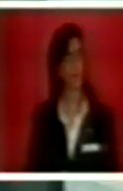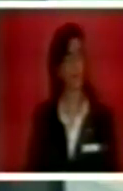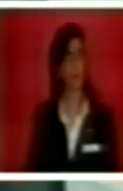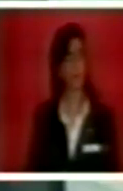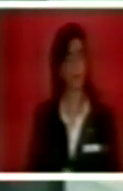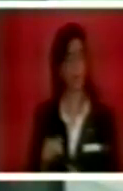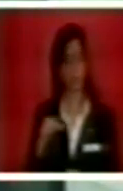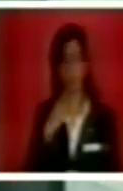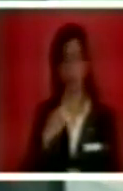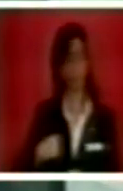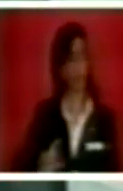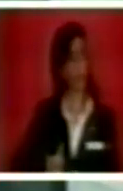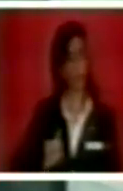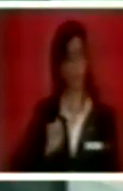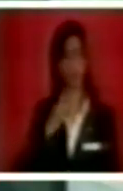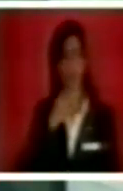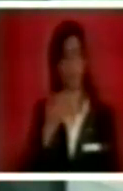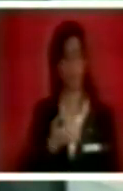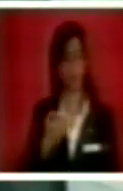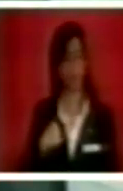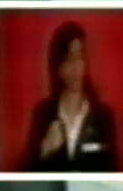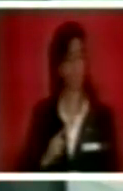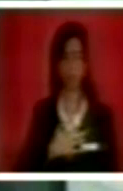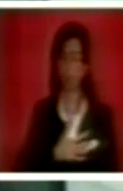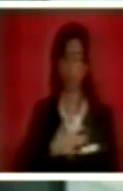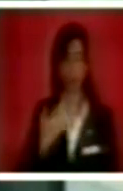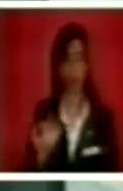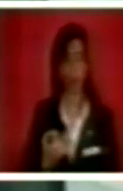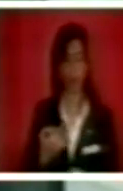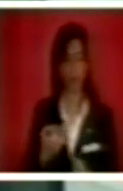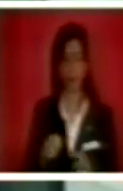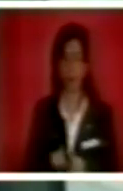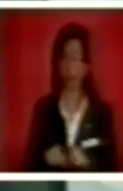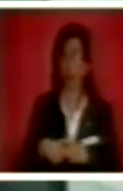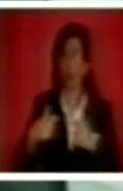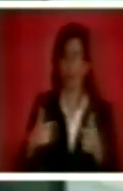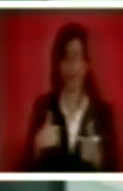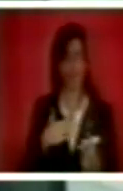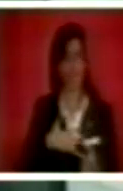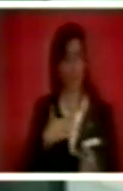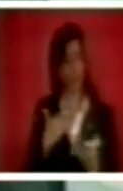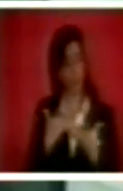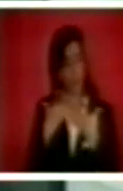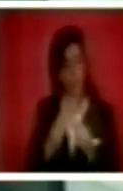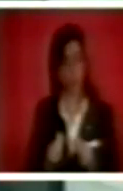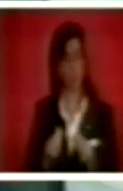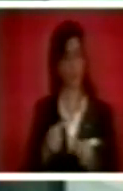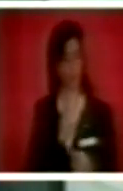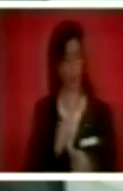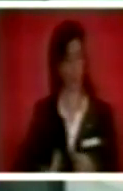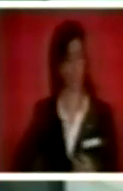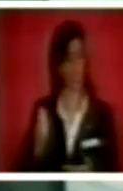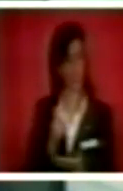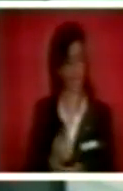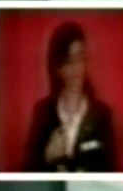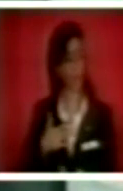Ha sido para mí un orgullo, un honor, una dicha poder conducir los destinos de la